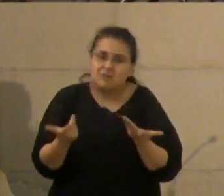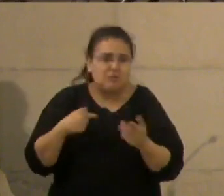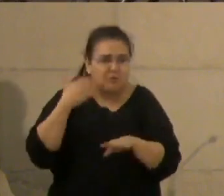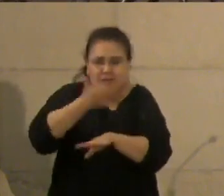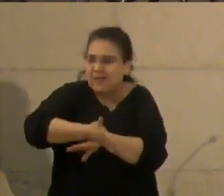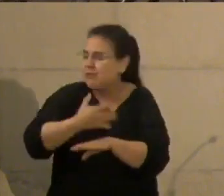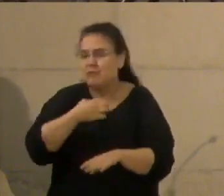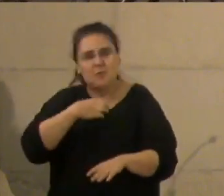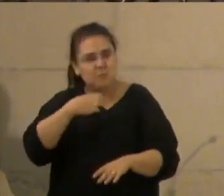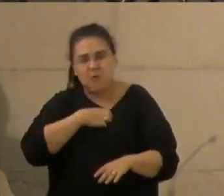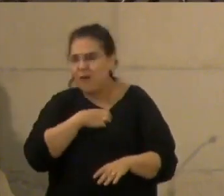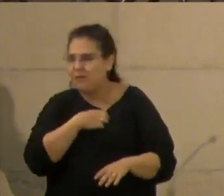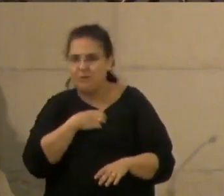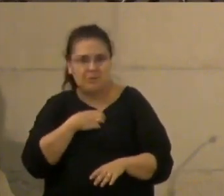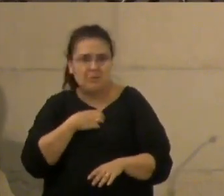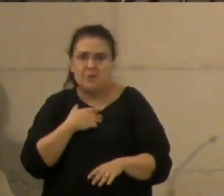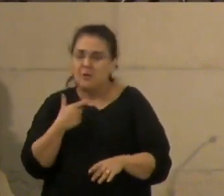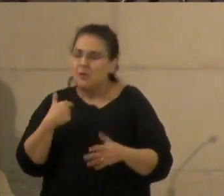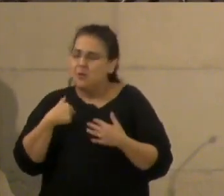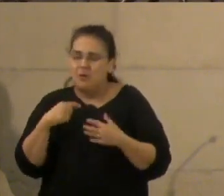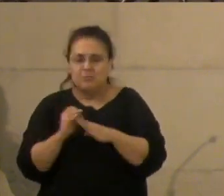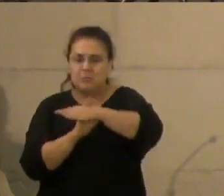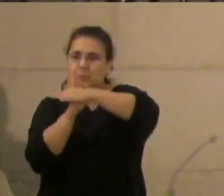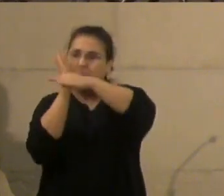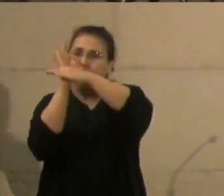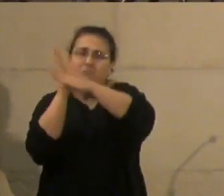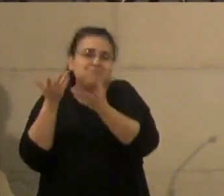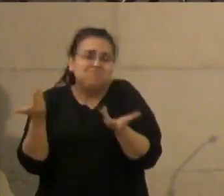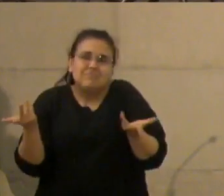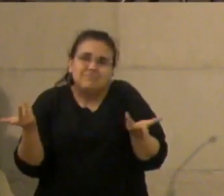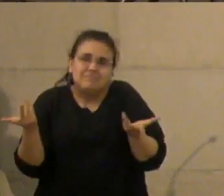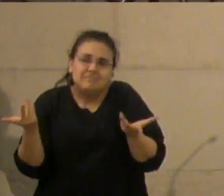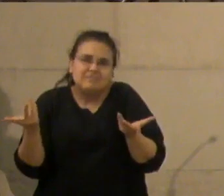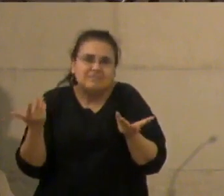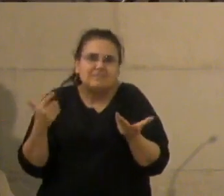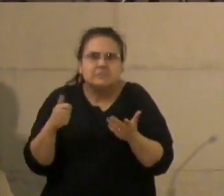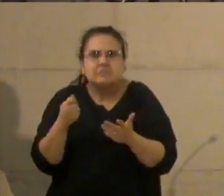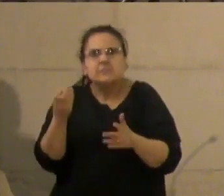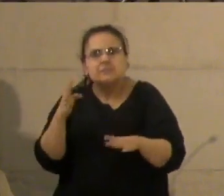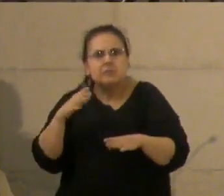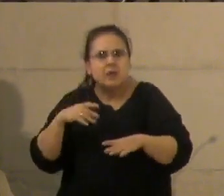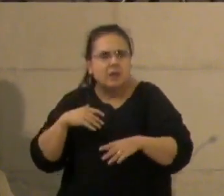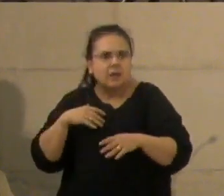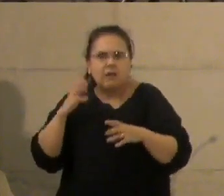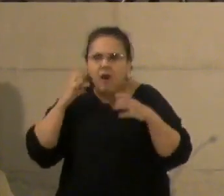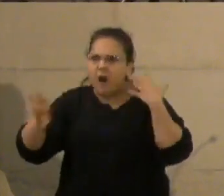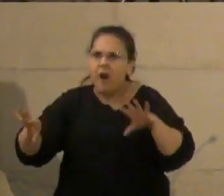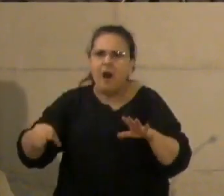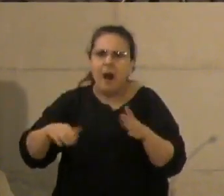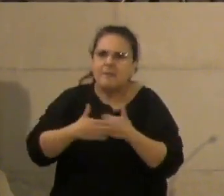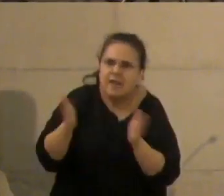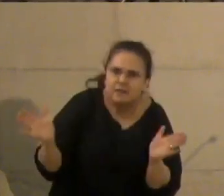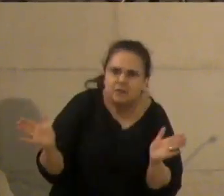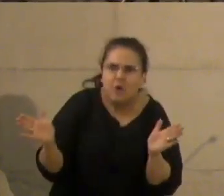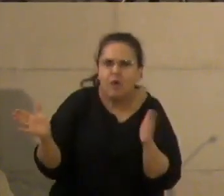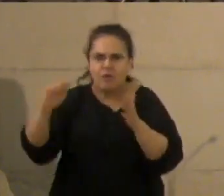podía estar delante del sagrario, y algunos se quejaban que si la parroquia abierta, cerrada,